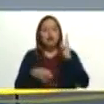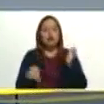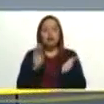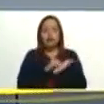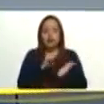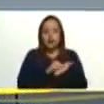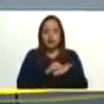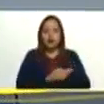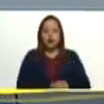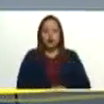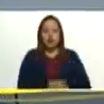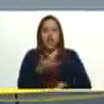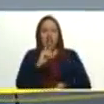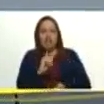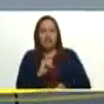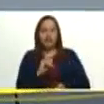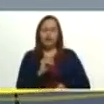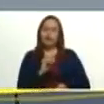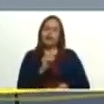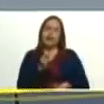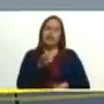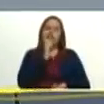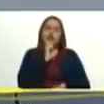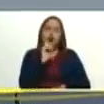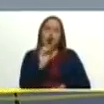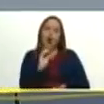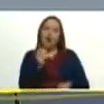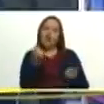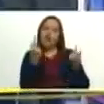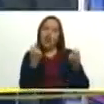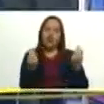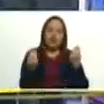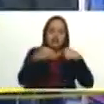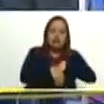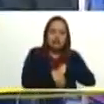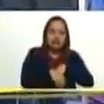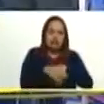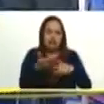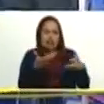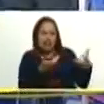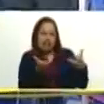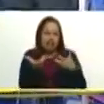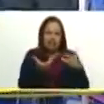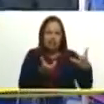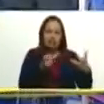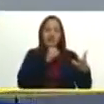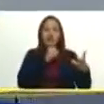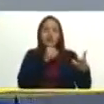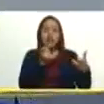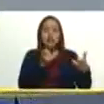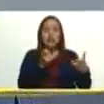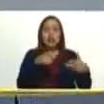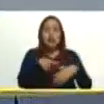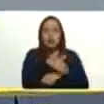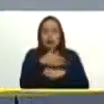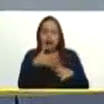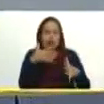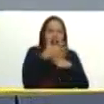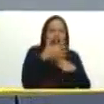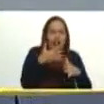hay disonancias. Y las disonancias en esta sinfonía